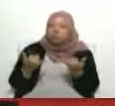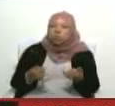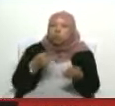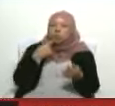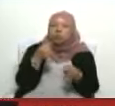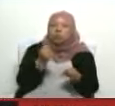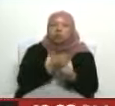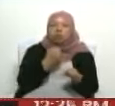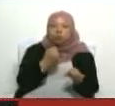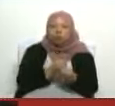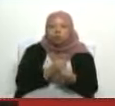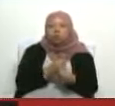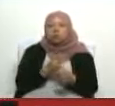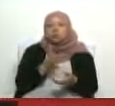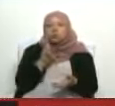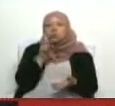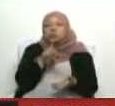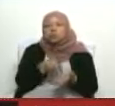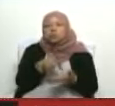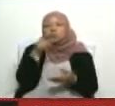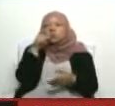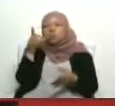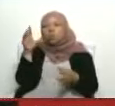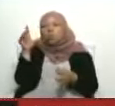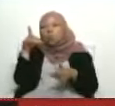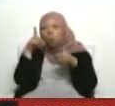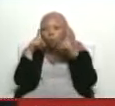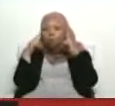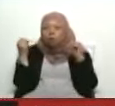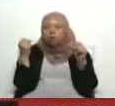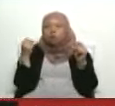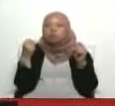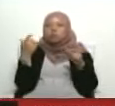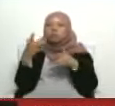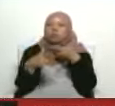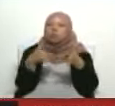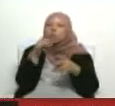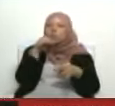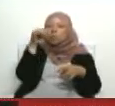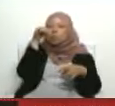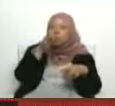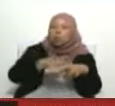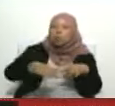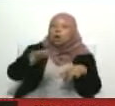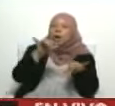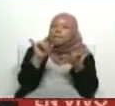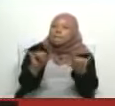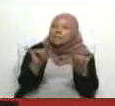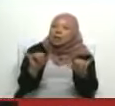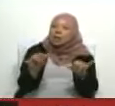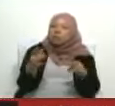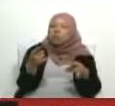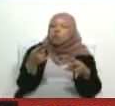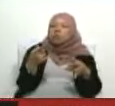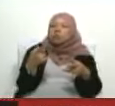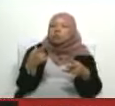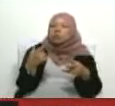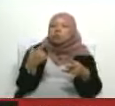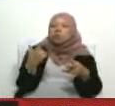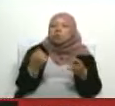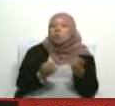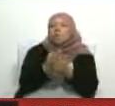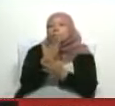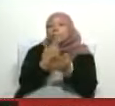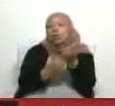para una especie de colofón, que ellos mismos denominaron brazalete